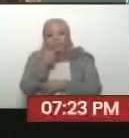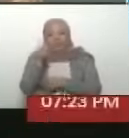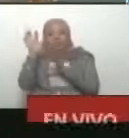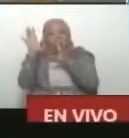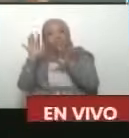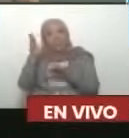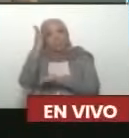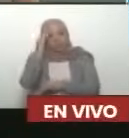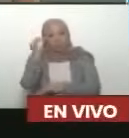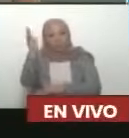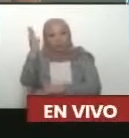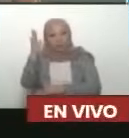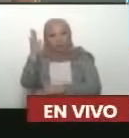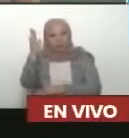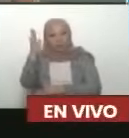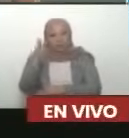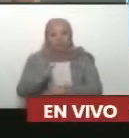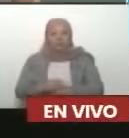por el Señor.